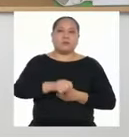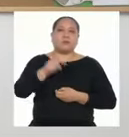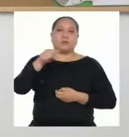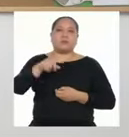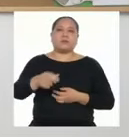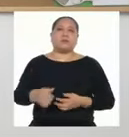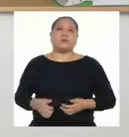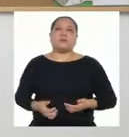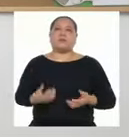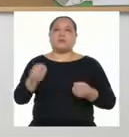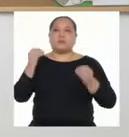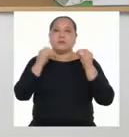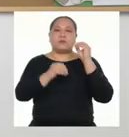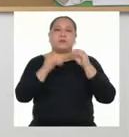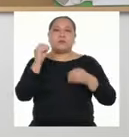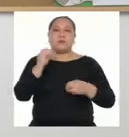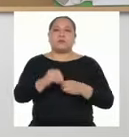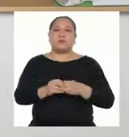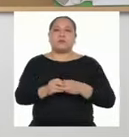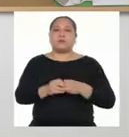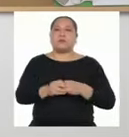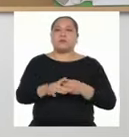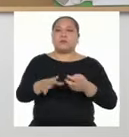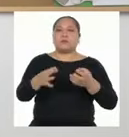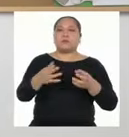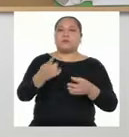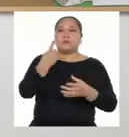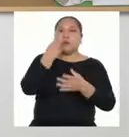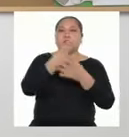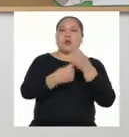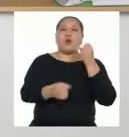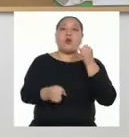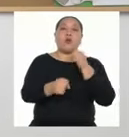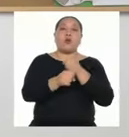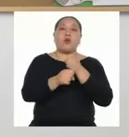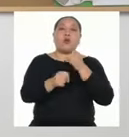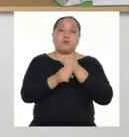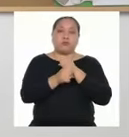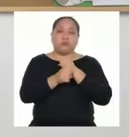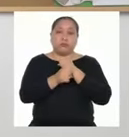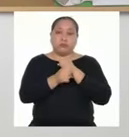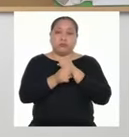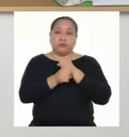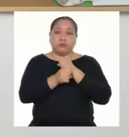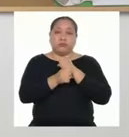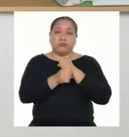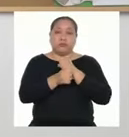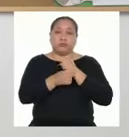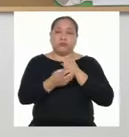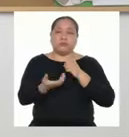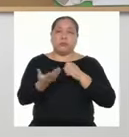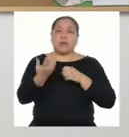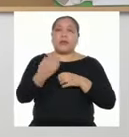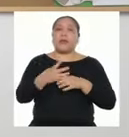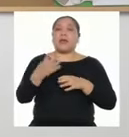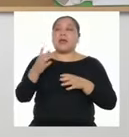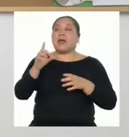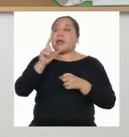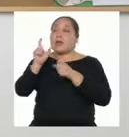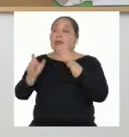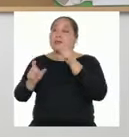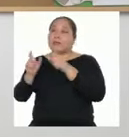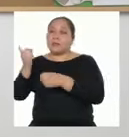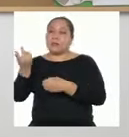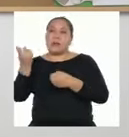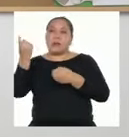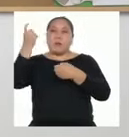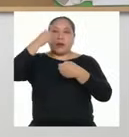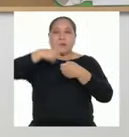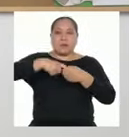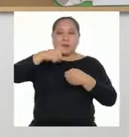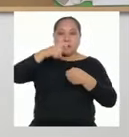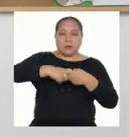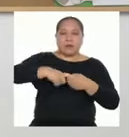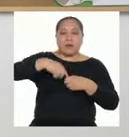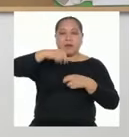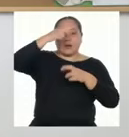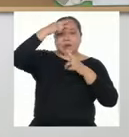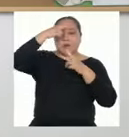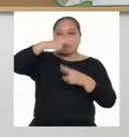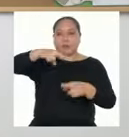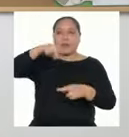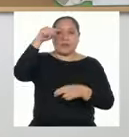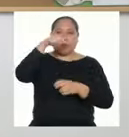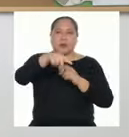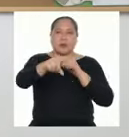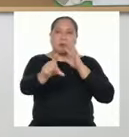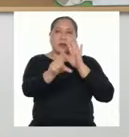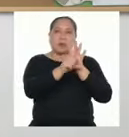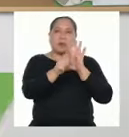se debe visualizar el nivel de compromiso de las personas con las supervisiones de las instancias del gobierno acerca del cumplimiento